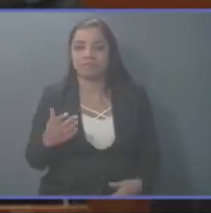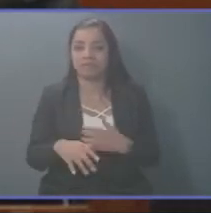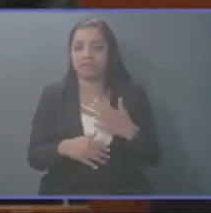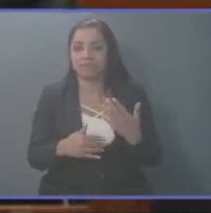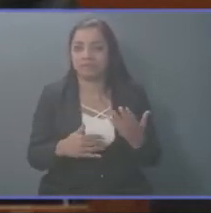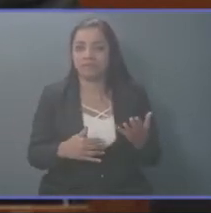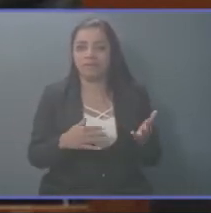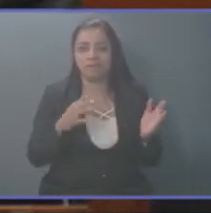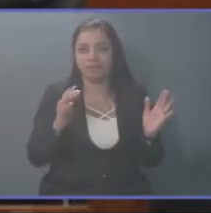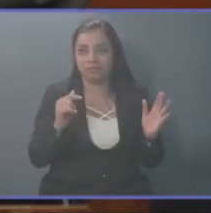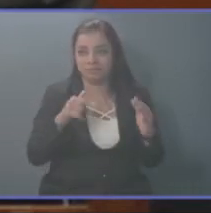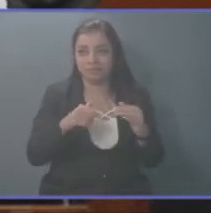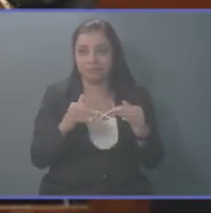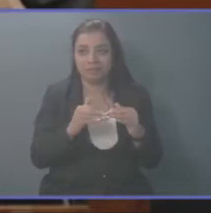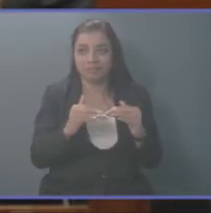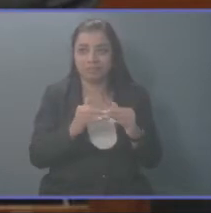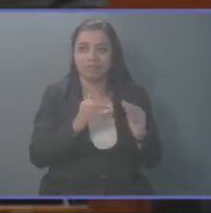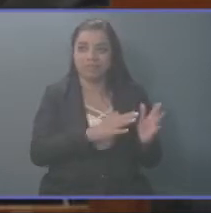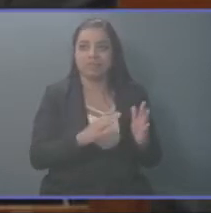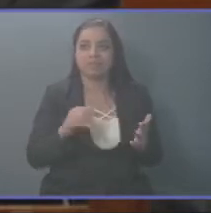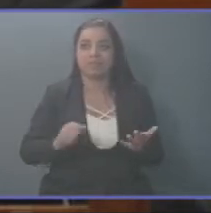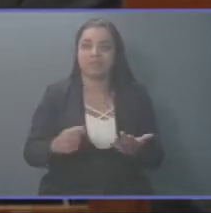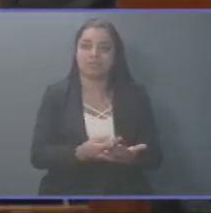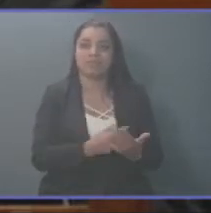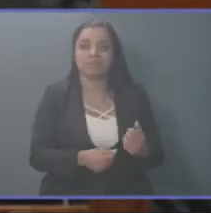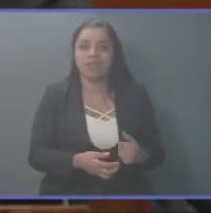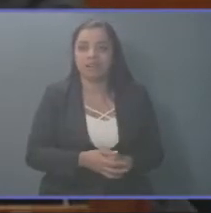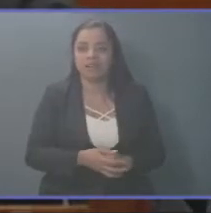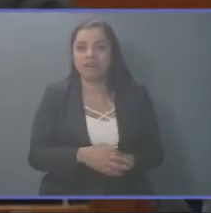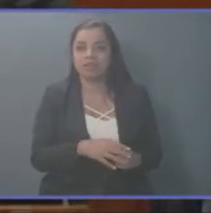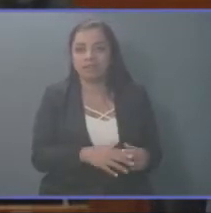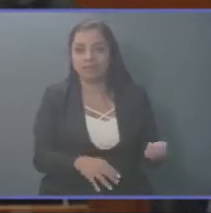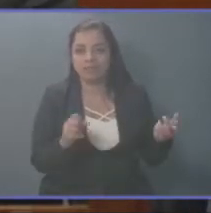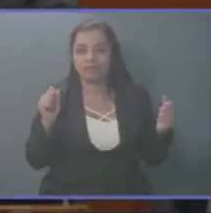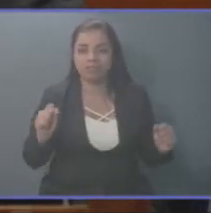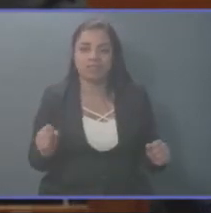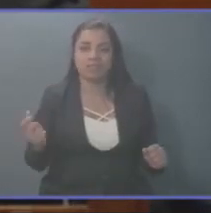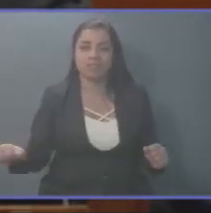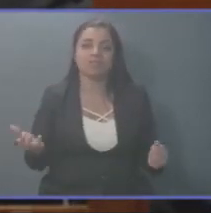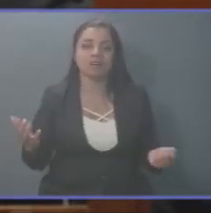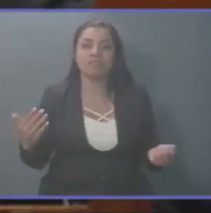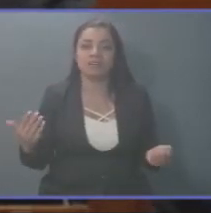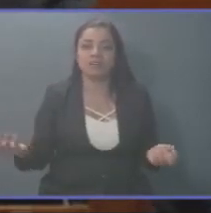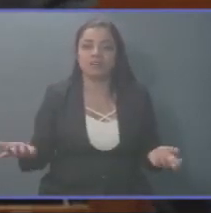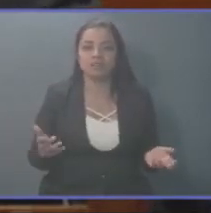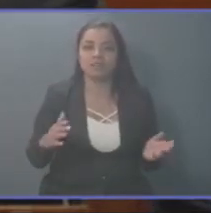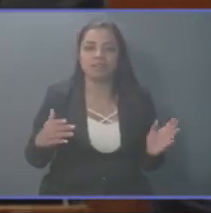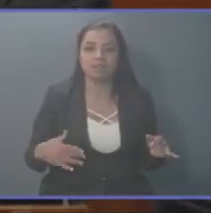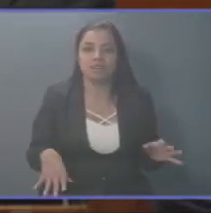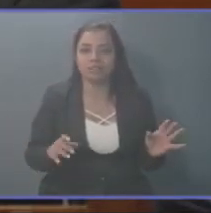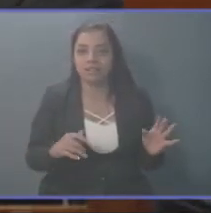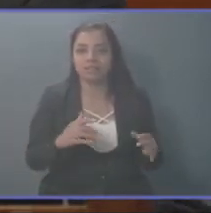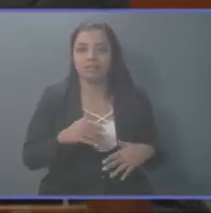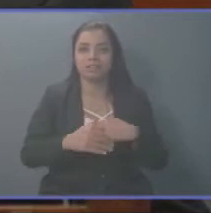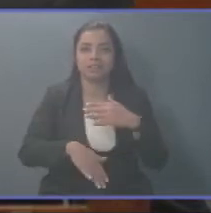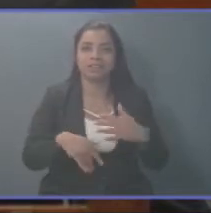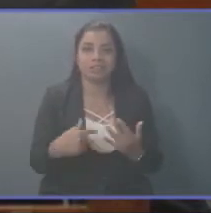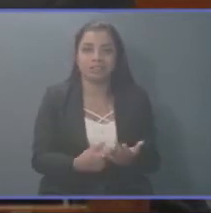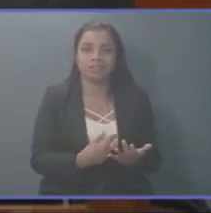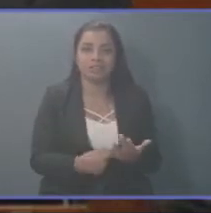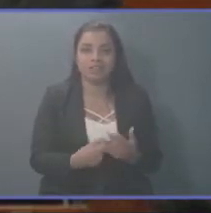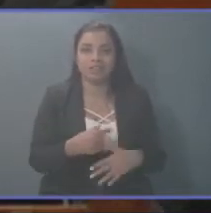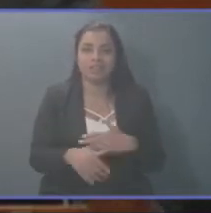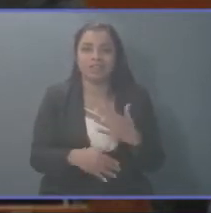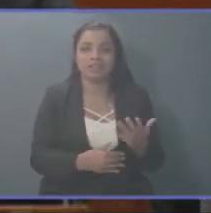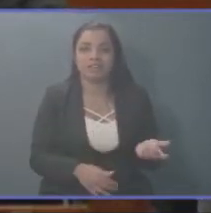por sobre todo con esta última orden José Matías Delgado que se ha creado acá, que debe de